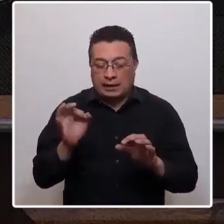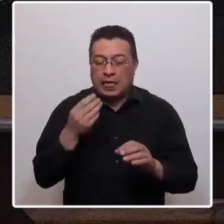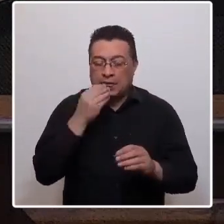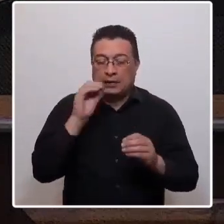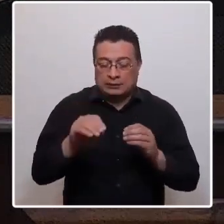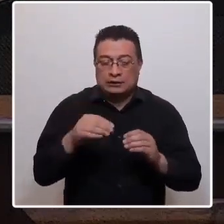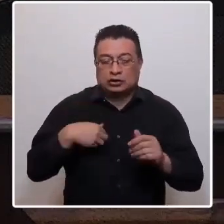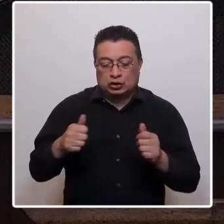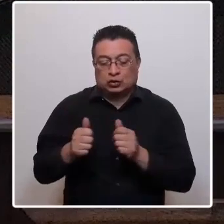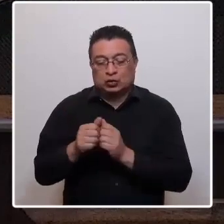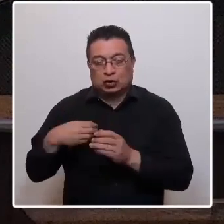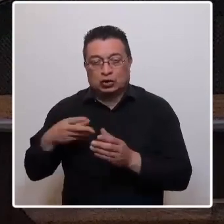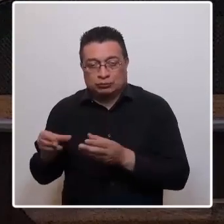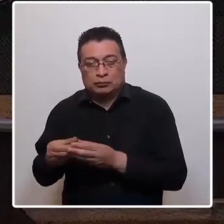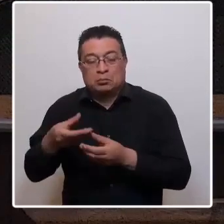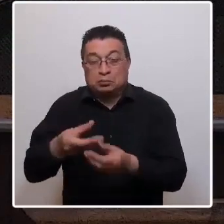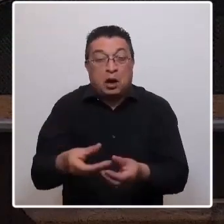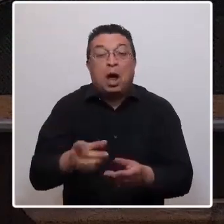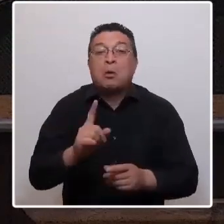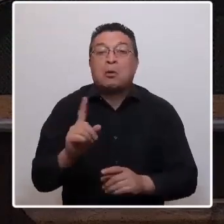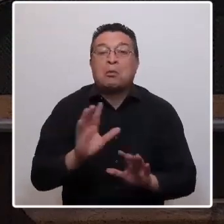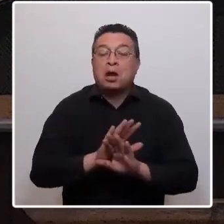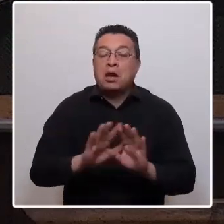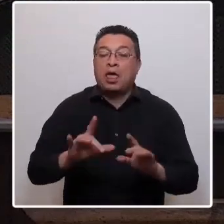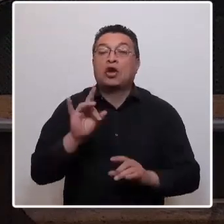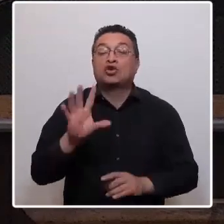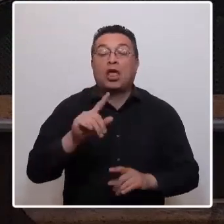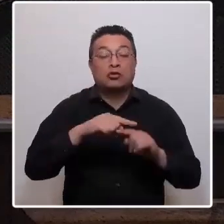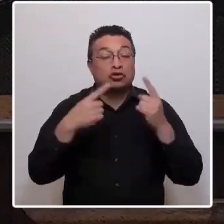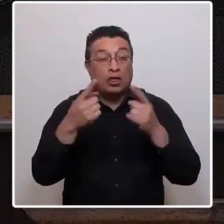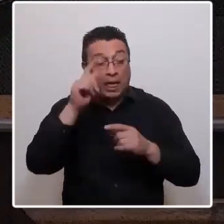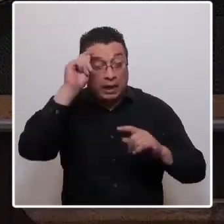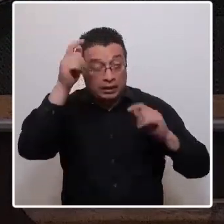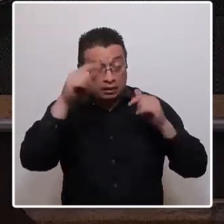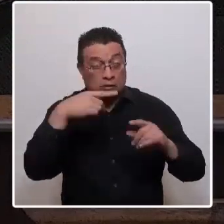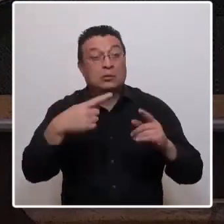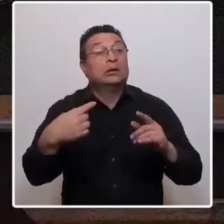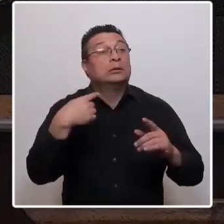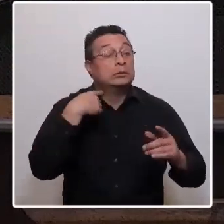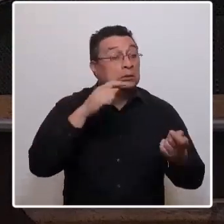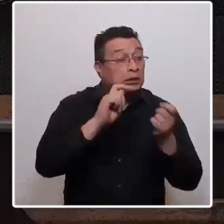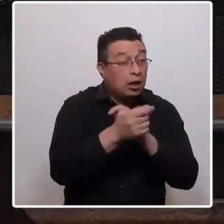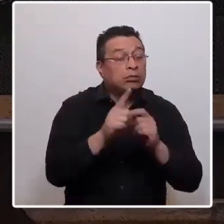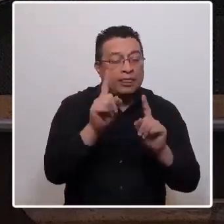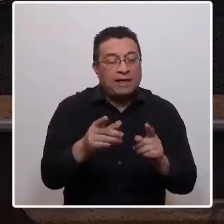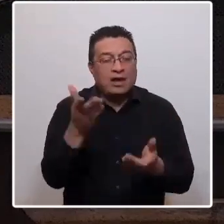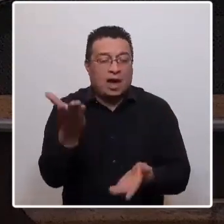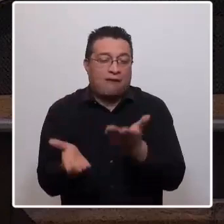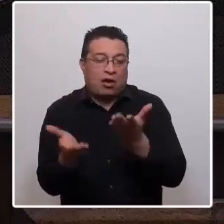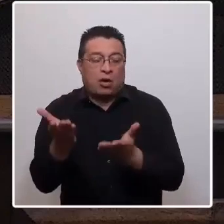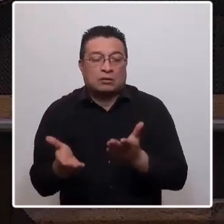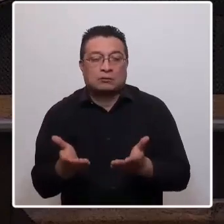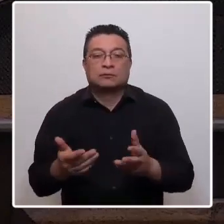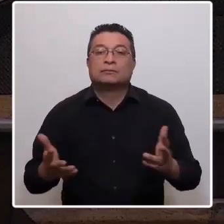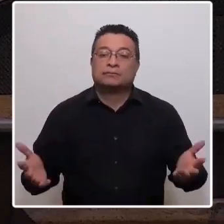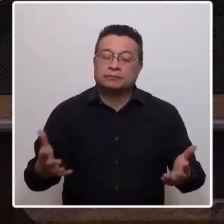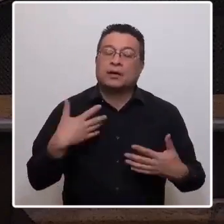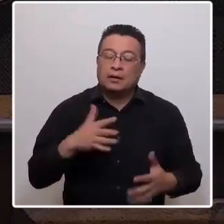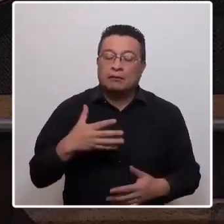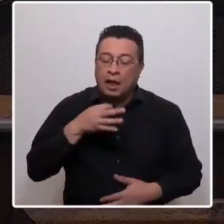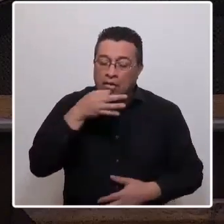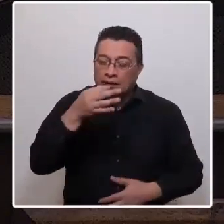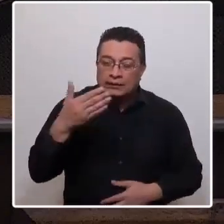señalando, pero nada, se señala que toda iniciativa que genere impacto se somete a evaluación. Estimados, como lo dije al